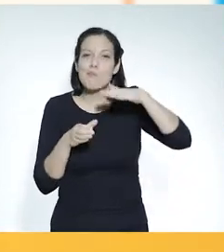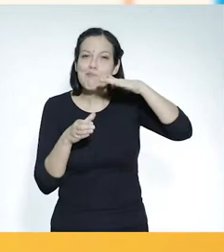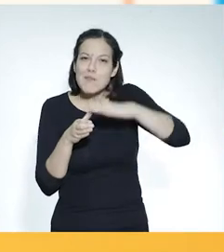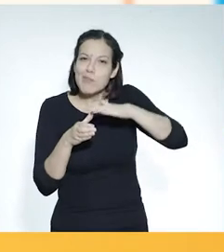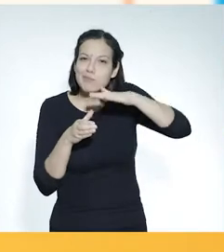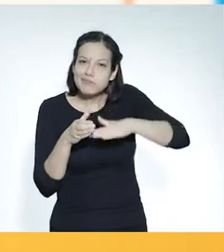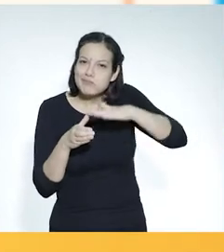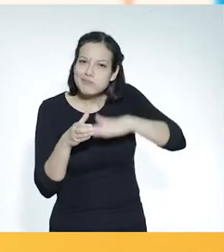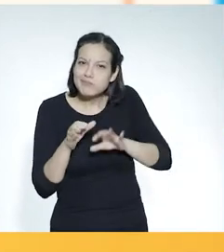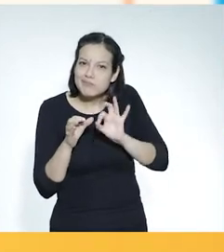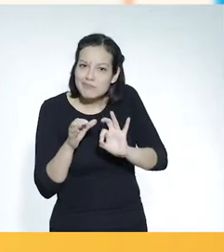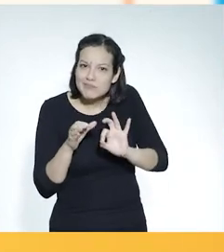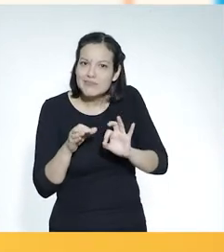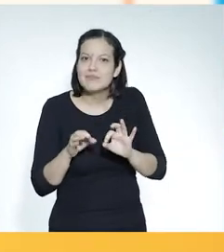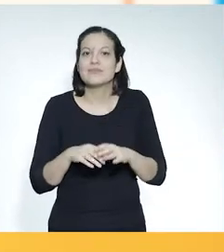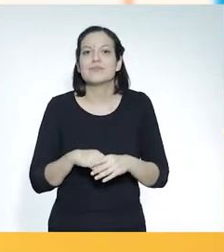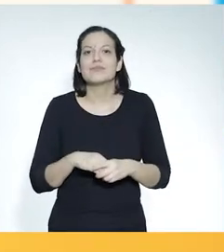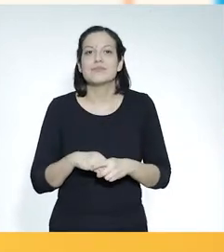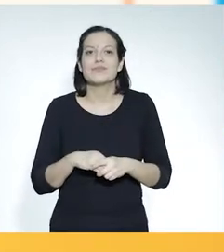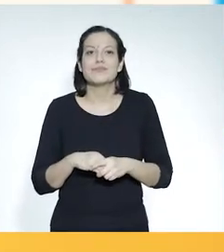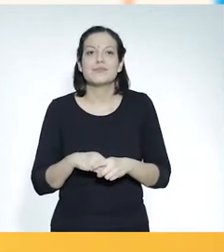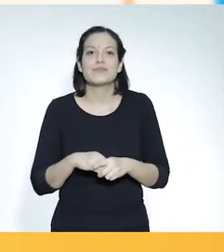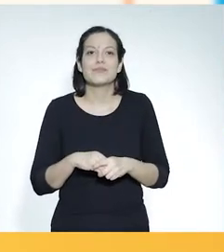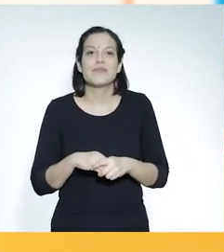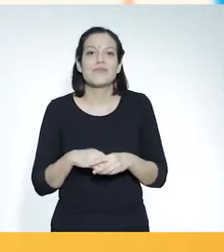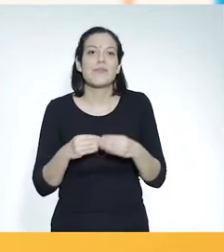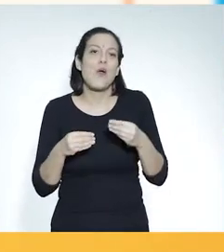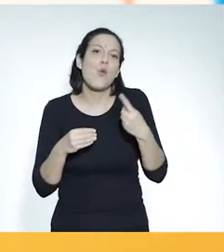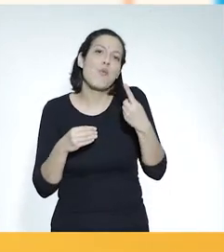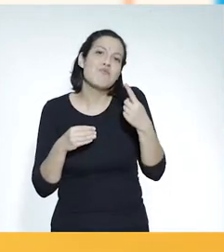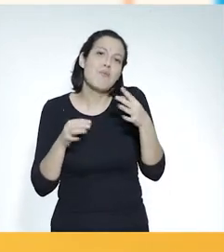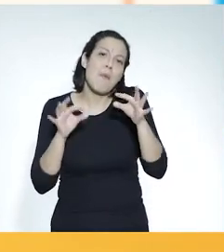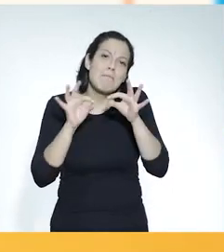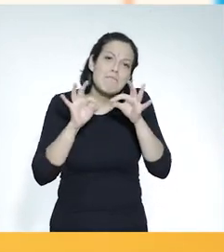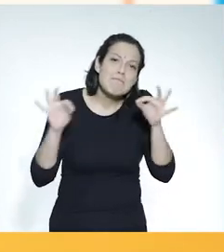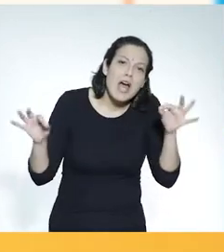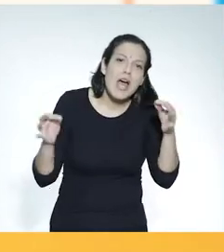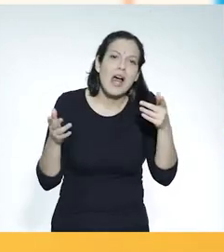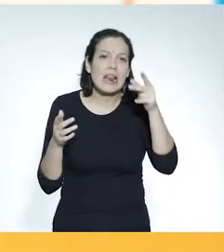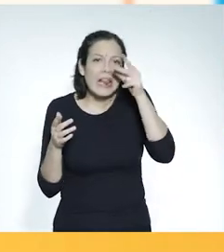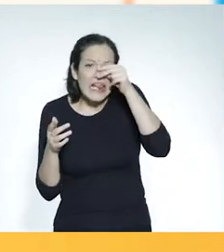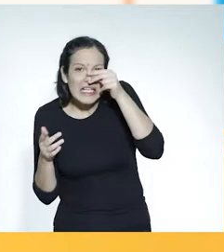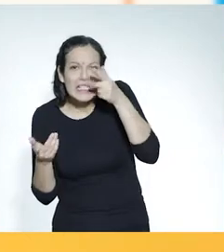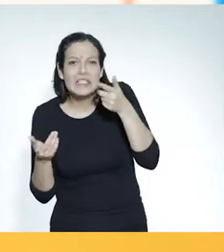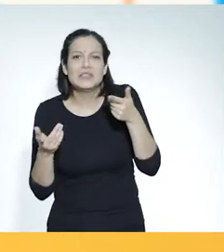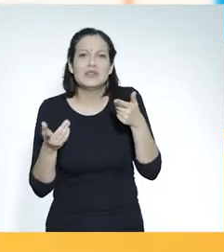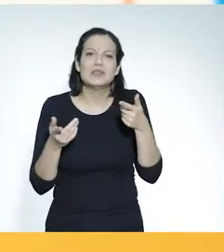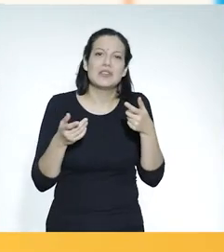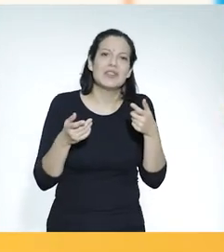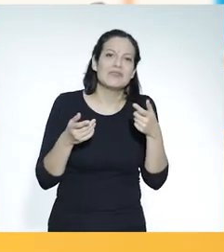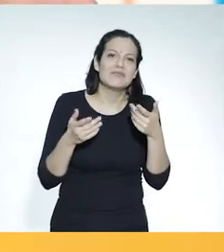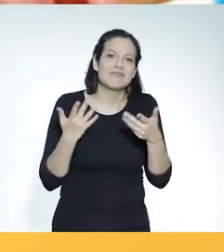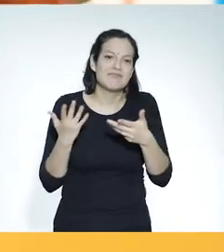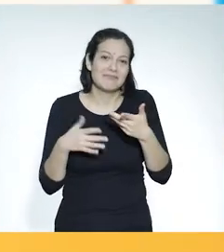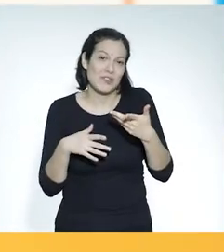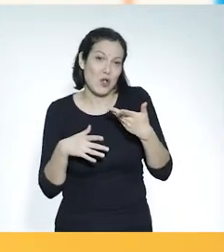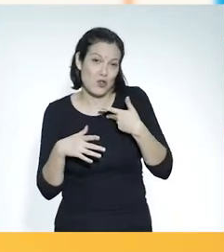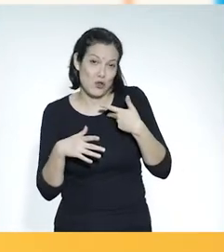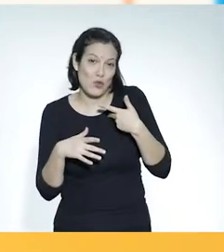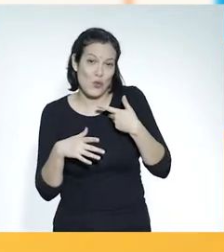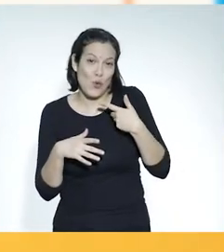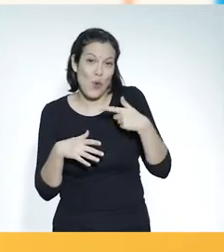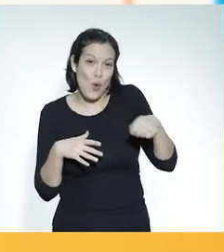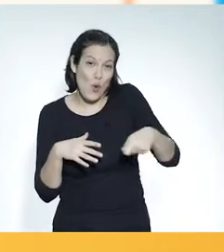a presionar con un palito, con una rama. Yo